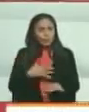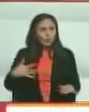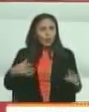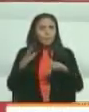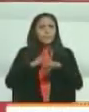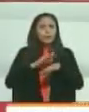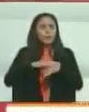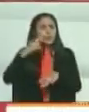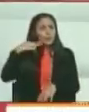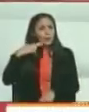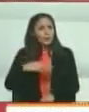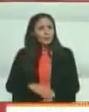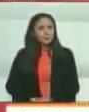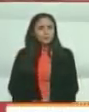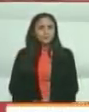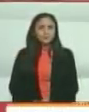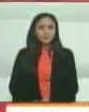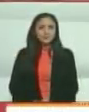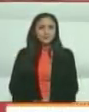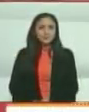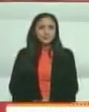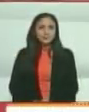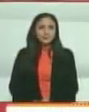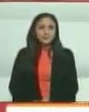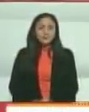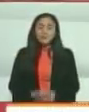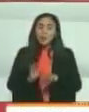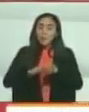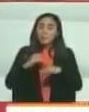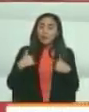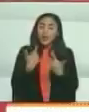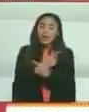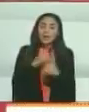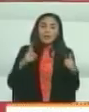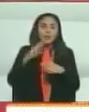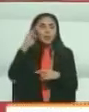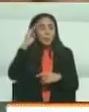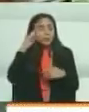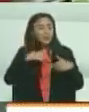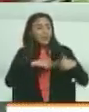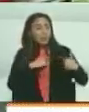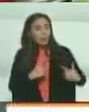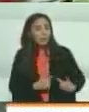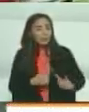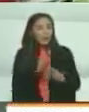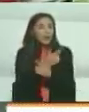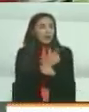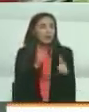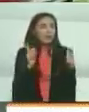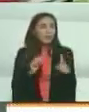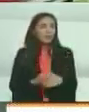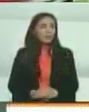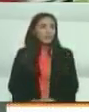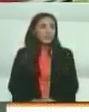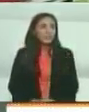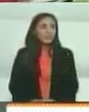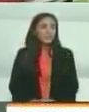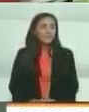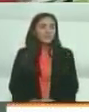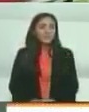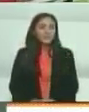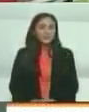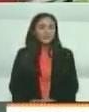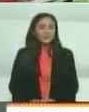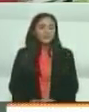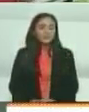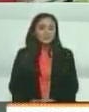negro, pero que él estaba libre de aquí y de aquí. Así estamos nosotros, libres de aquí y